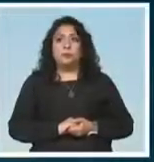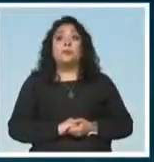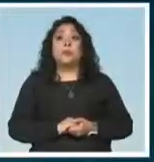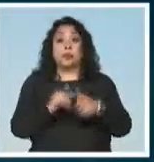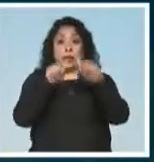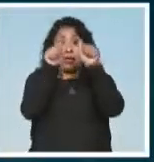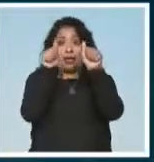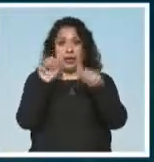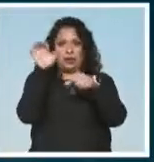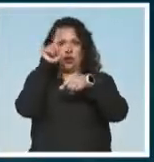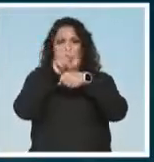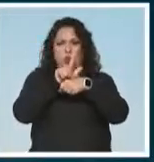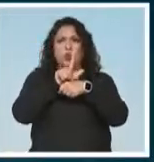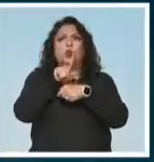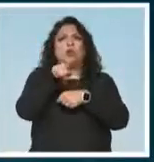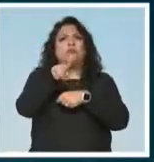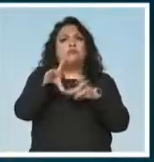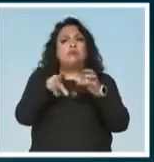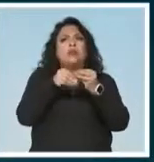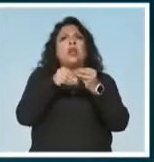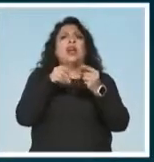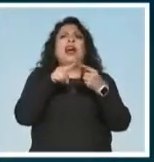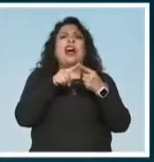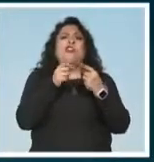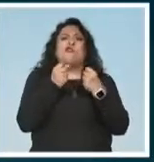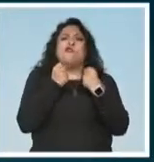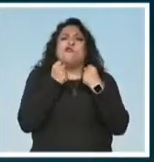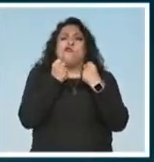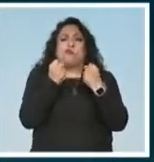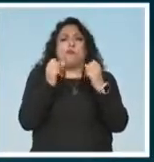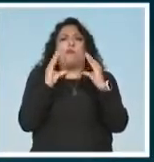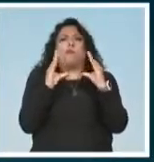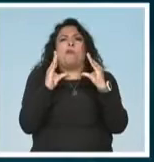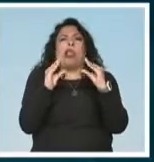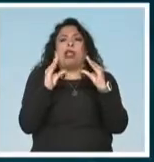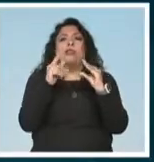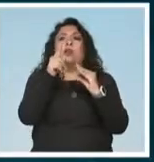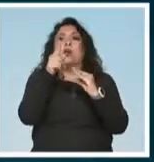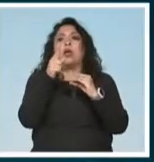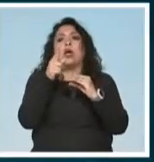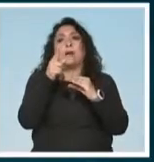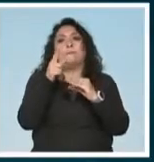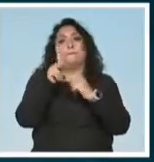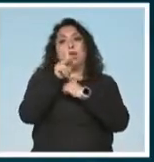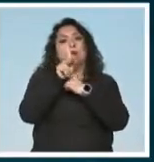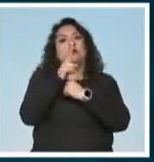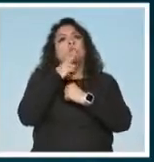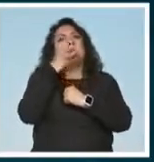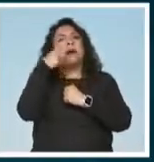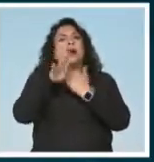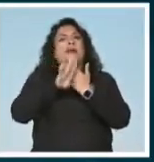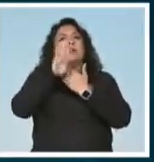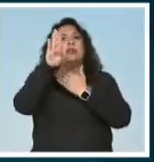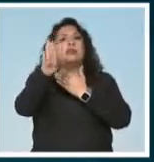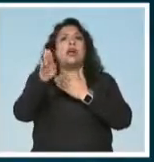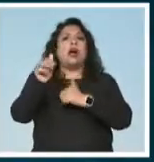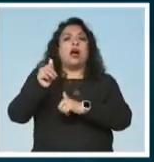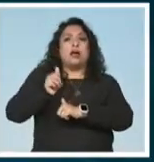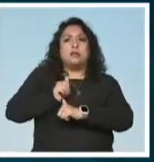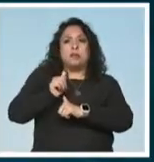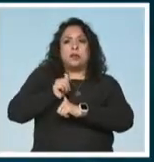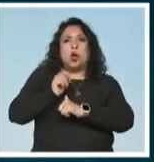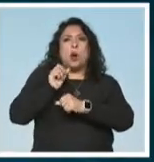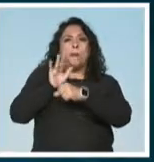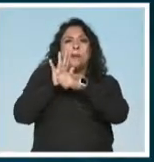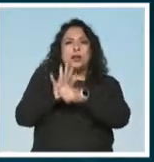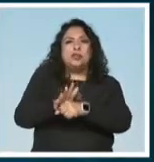El arte y la cultura forman parte del soft power, poder blando, que un Estado utiliza para evitar el uso del poder militar o la